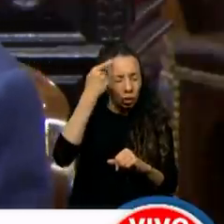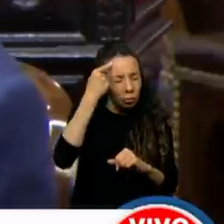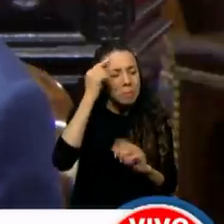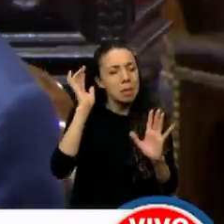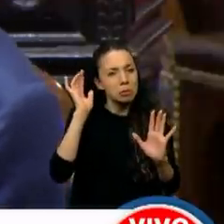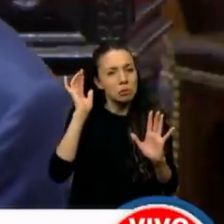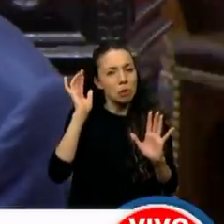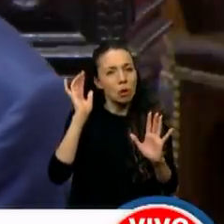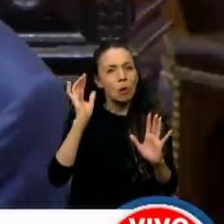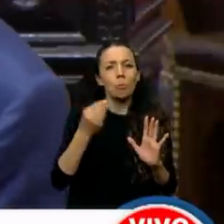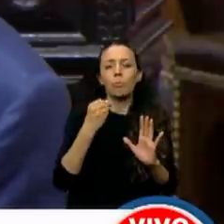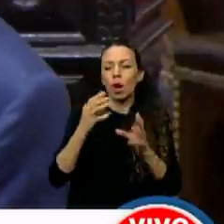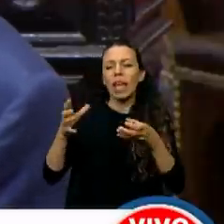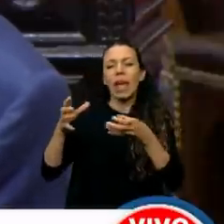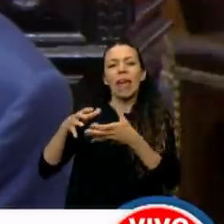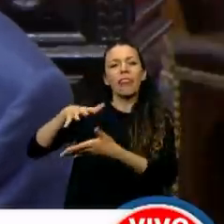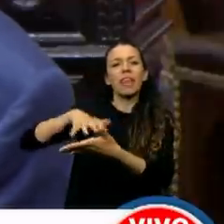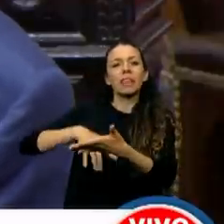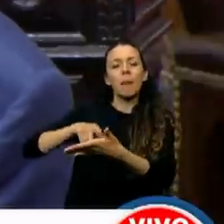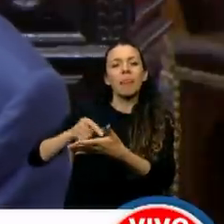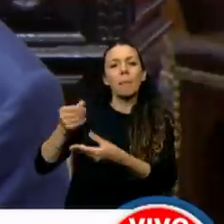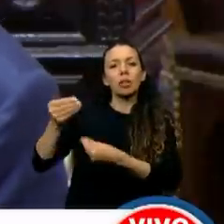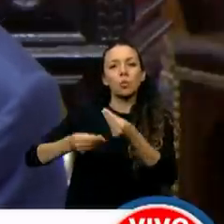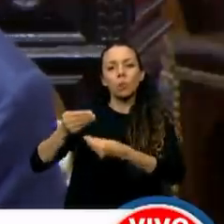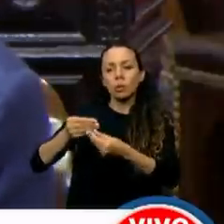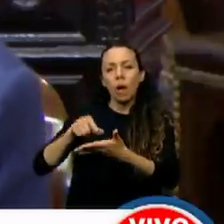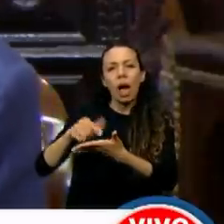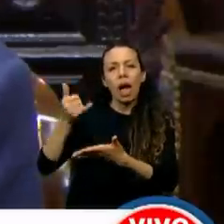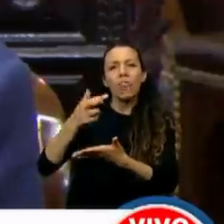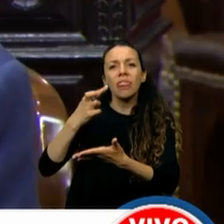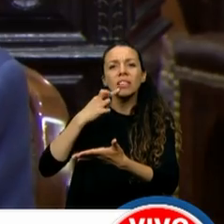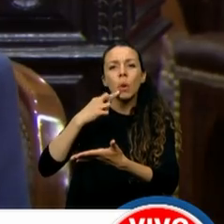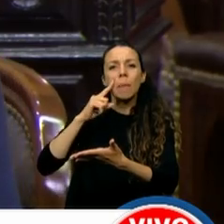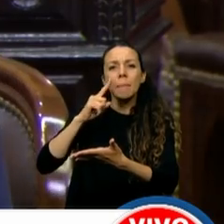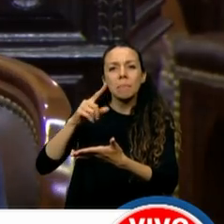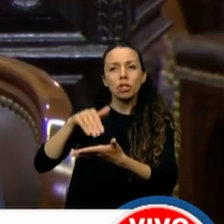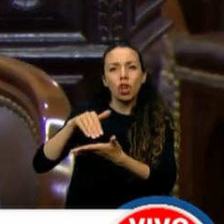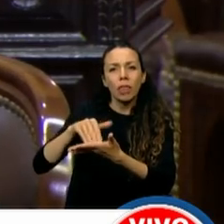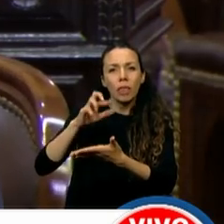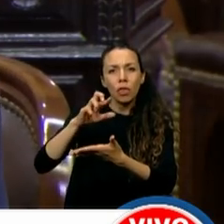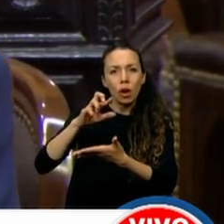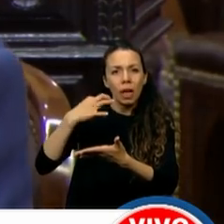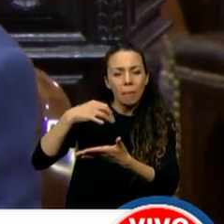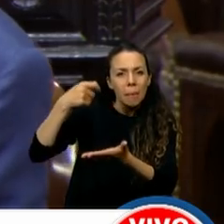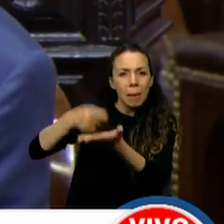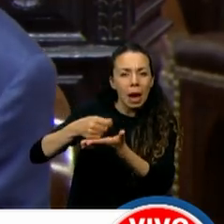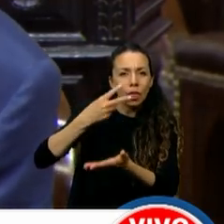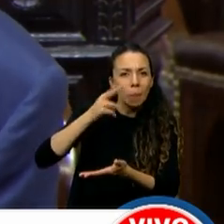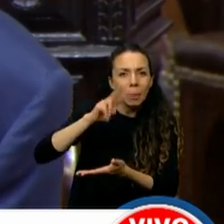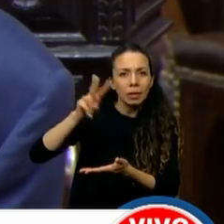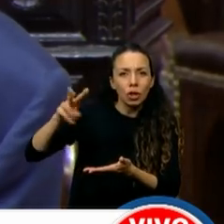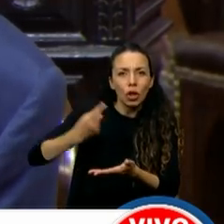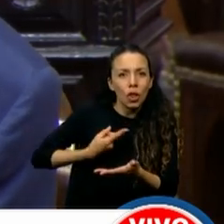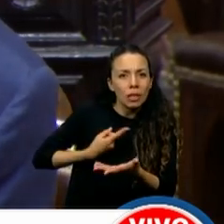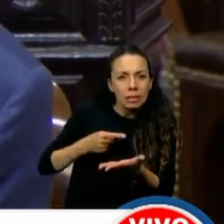porque en ese dictamen del presupuesto donde están los 19 mil millones de dólares que hay que pagar en el 2022 porque es